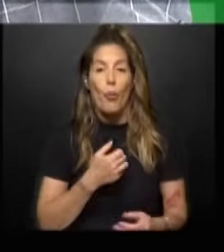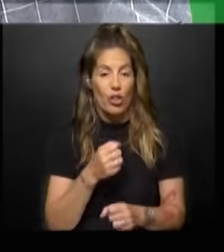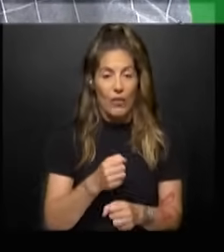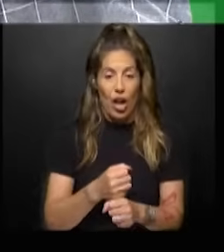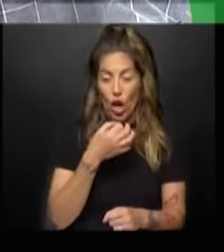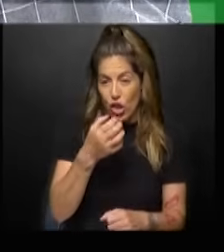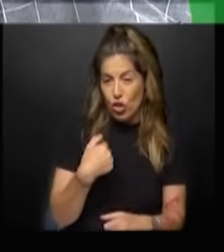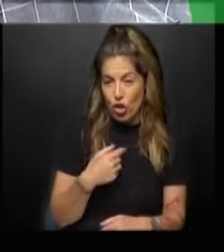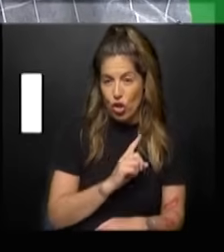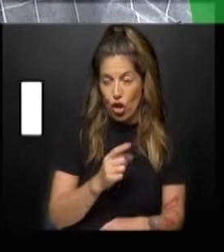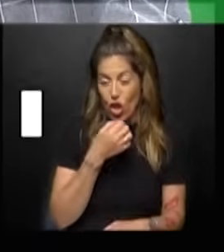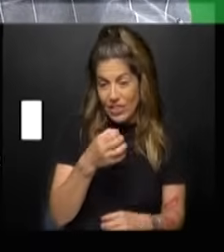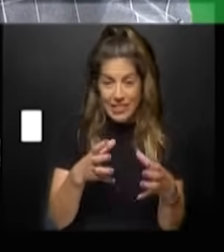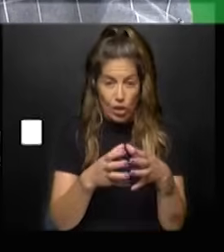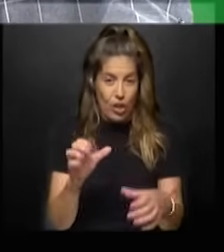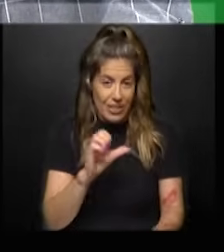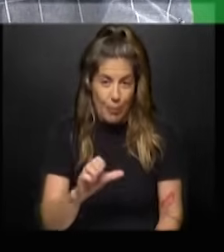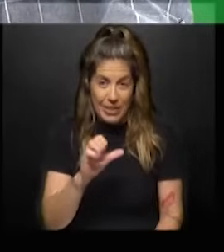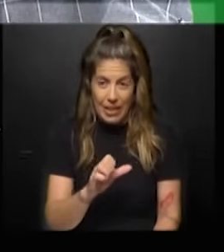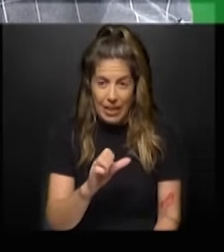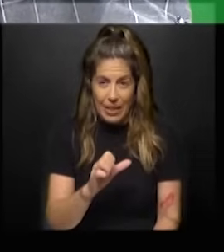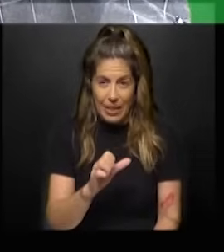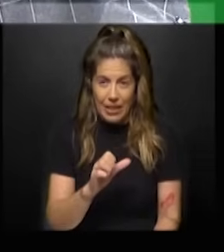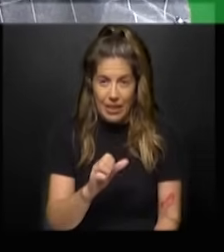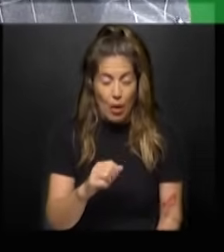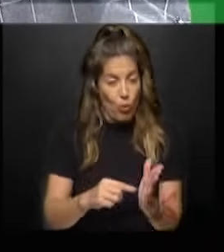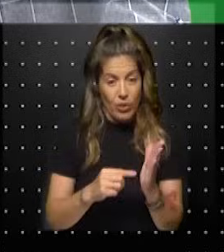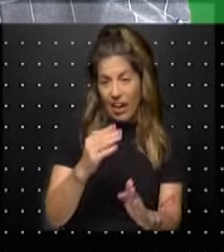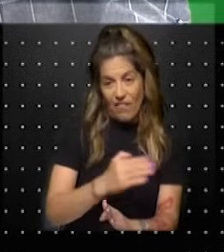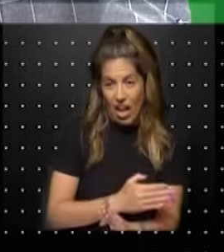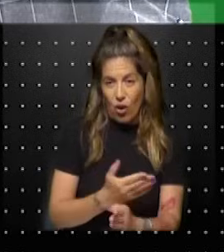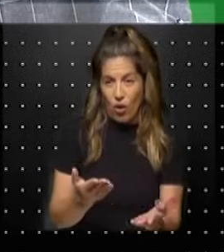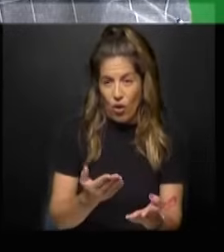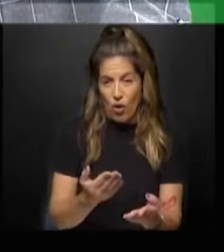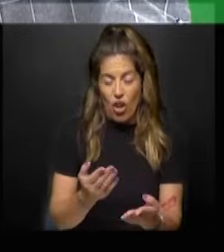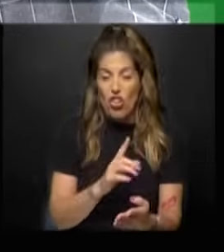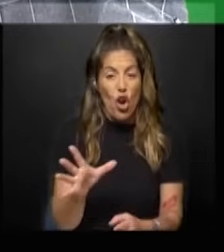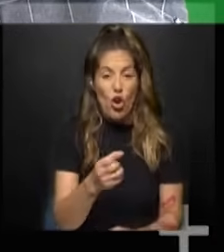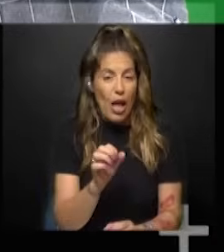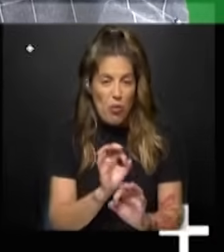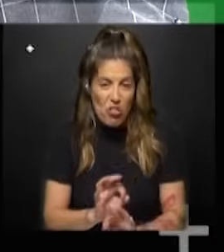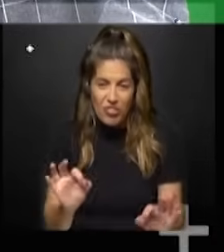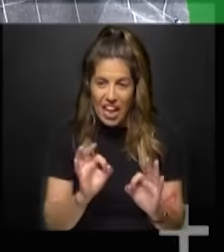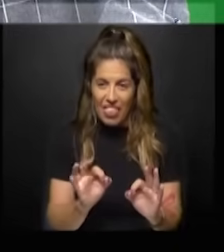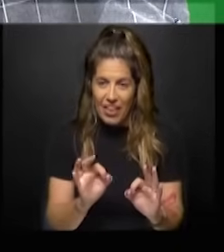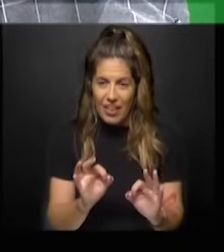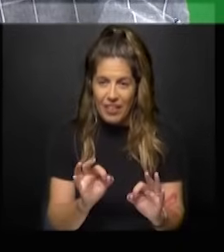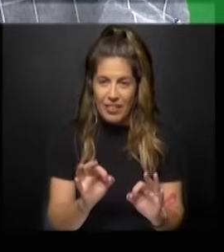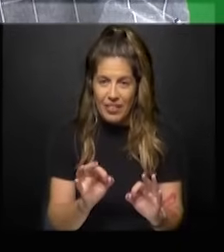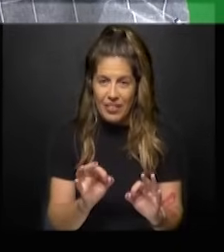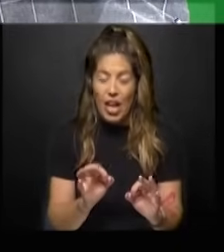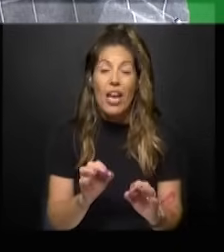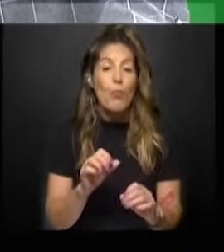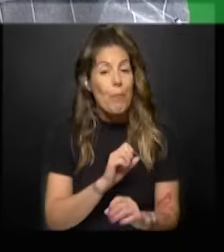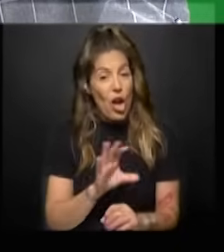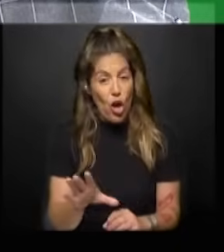lo dicen incluso sectores empresariales, la nota es muy baja. Prácticamente no hemos logrado nada. Y yo diría, es un poco